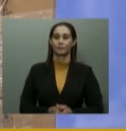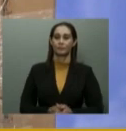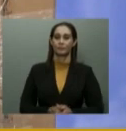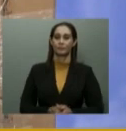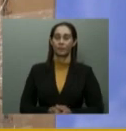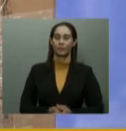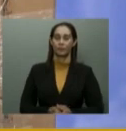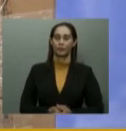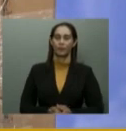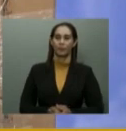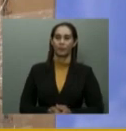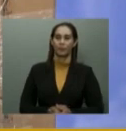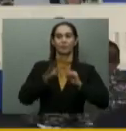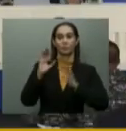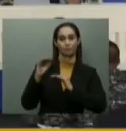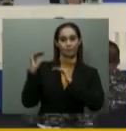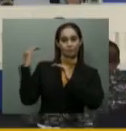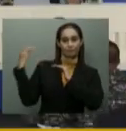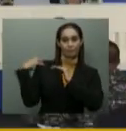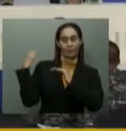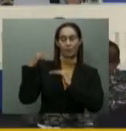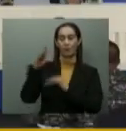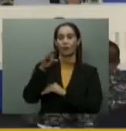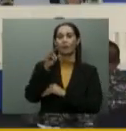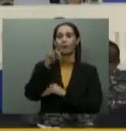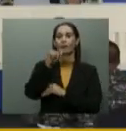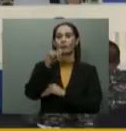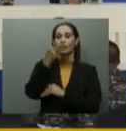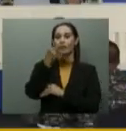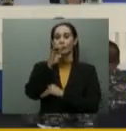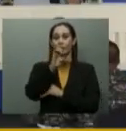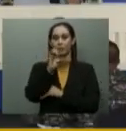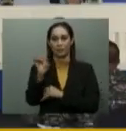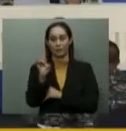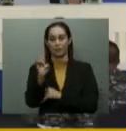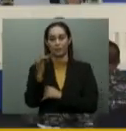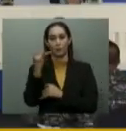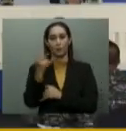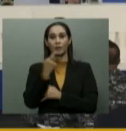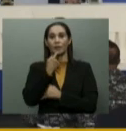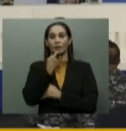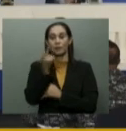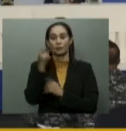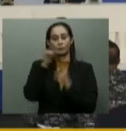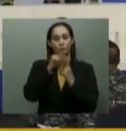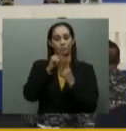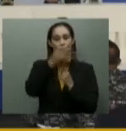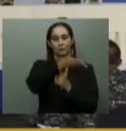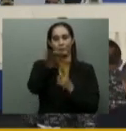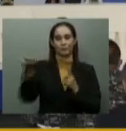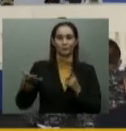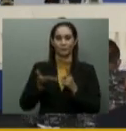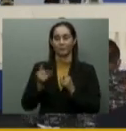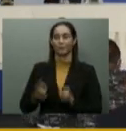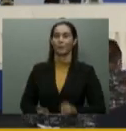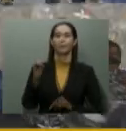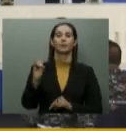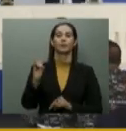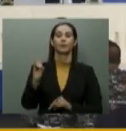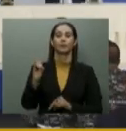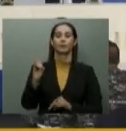en el en el en la solapa o en un lado un extremo de su uniforme